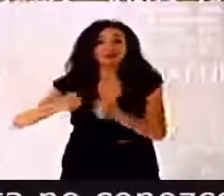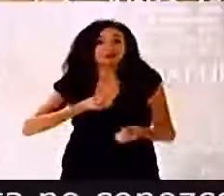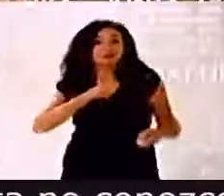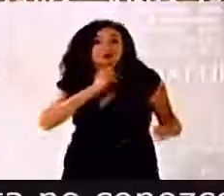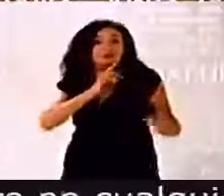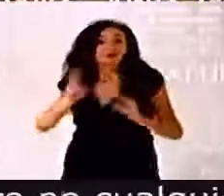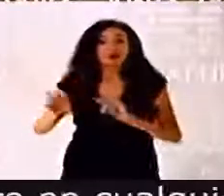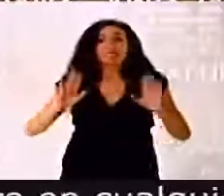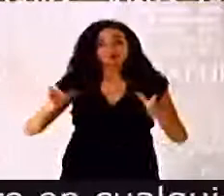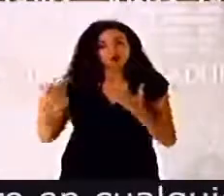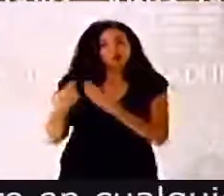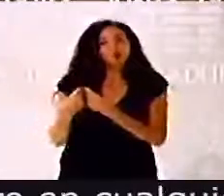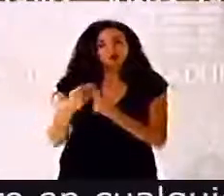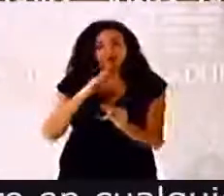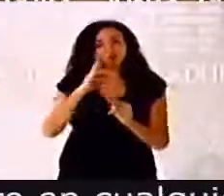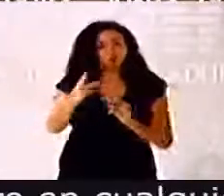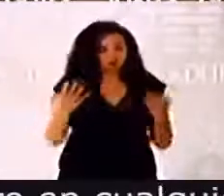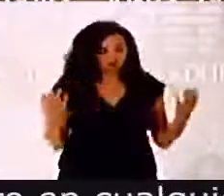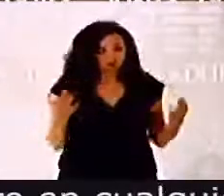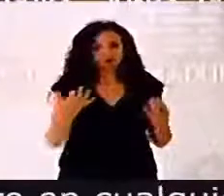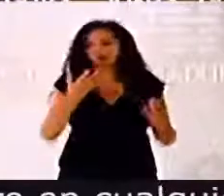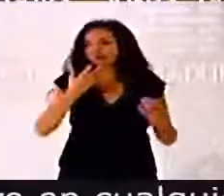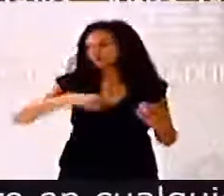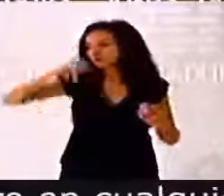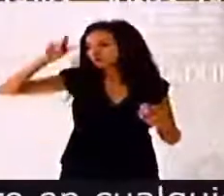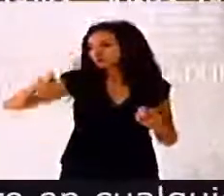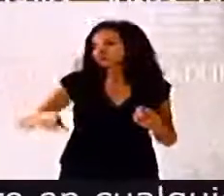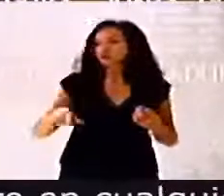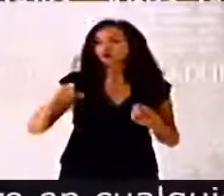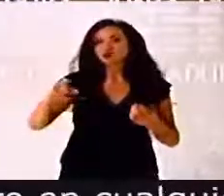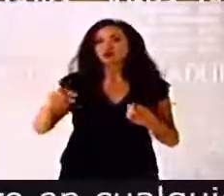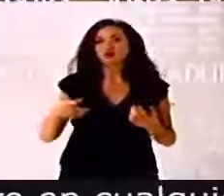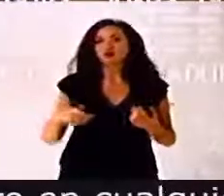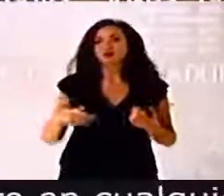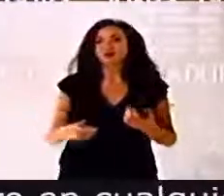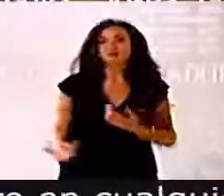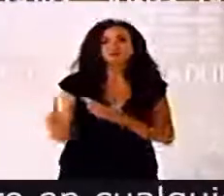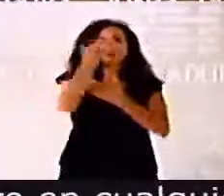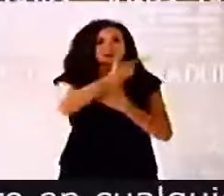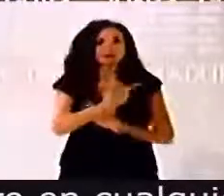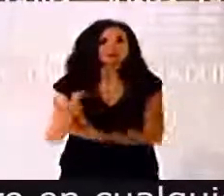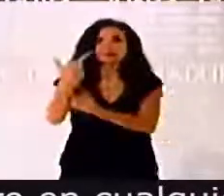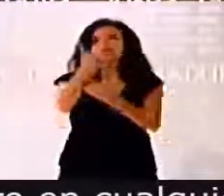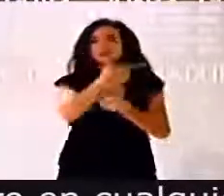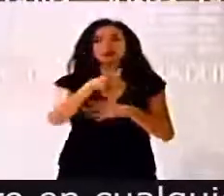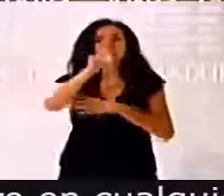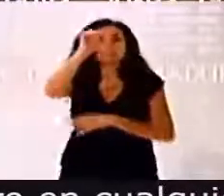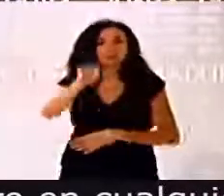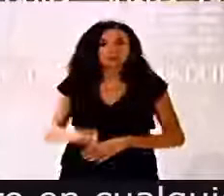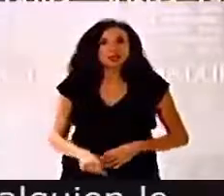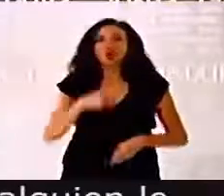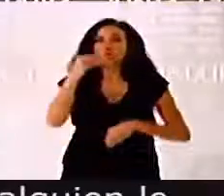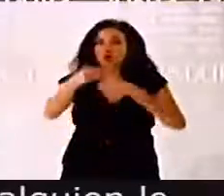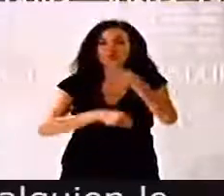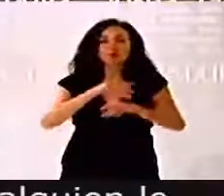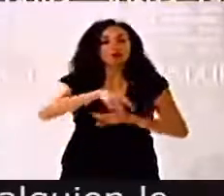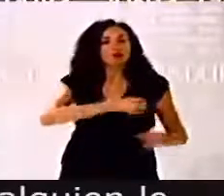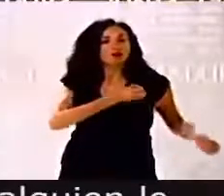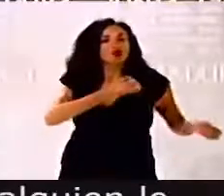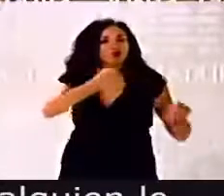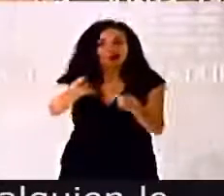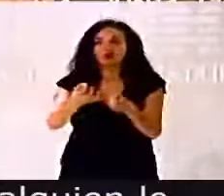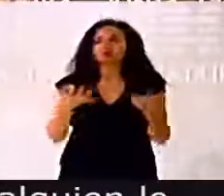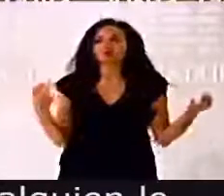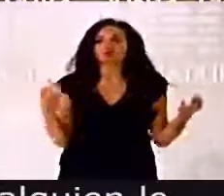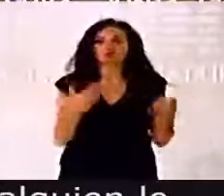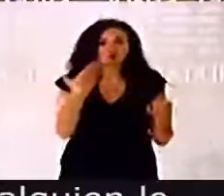va a responder y si tenemos que poner a alguien frente a cámara a hacer un total, lo hacemos para que puedan tener la información y la reacción de la Junta,